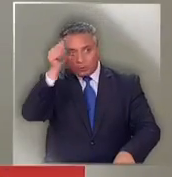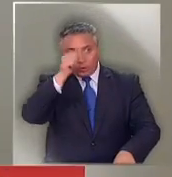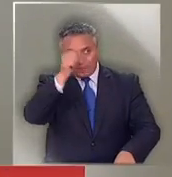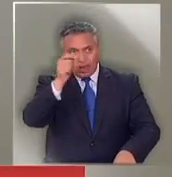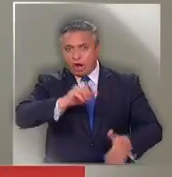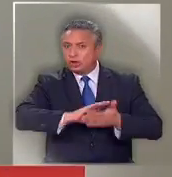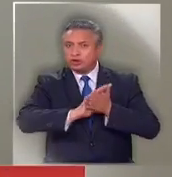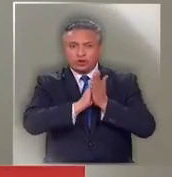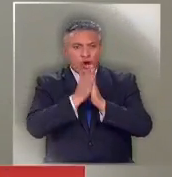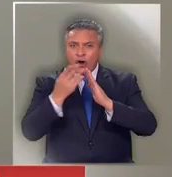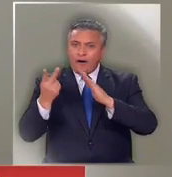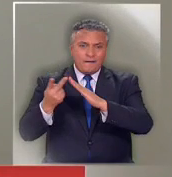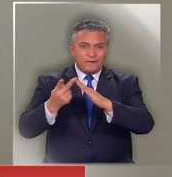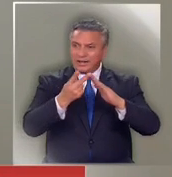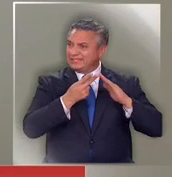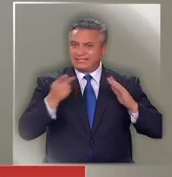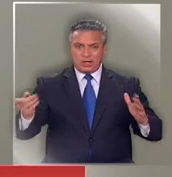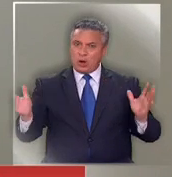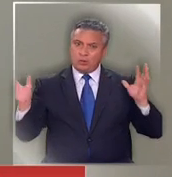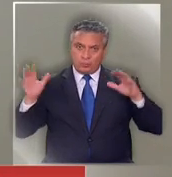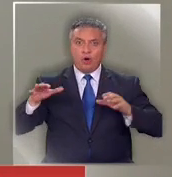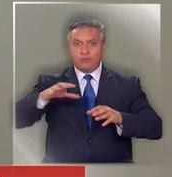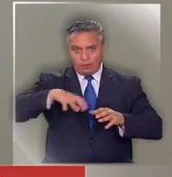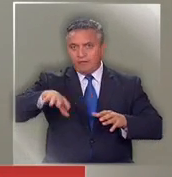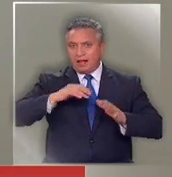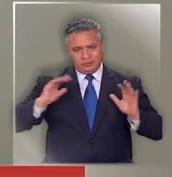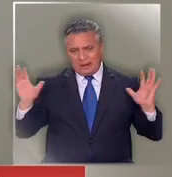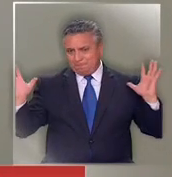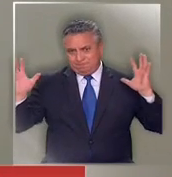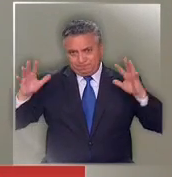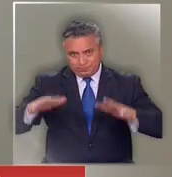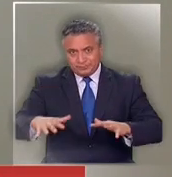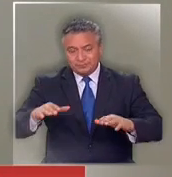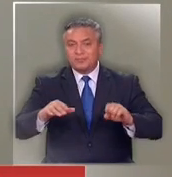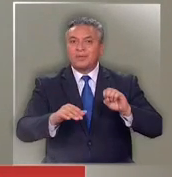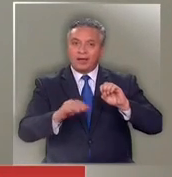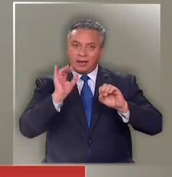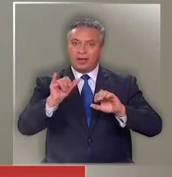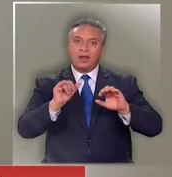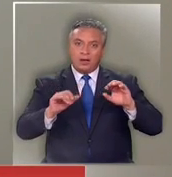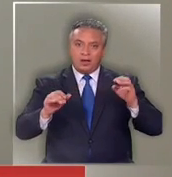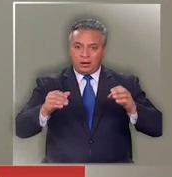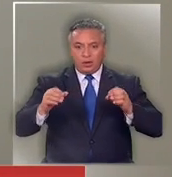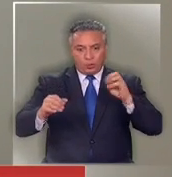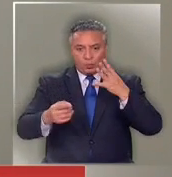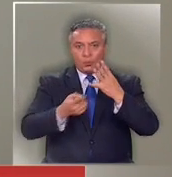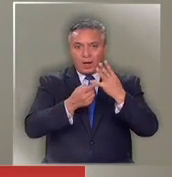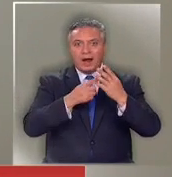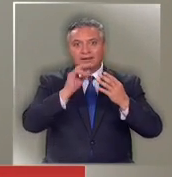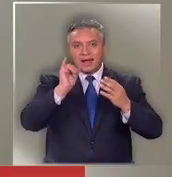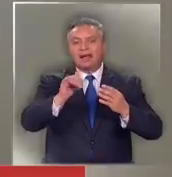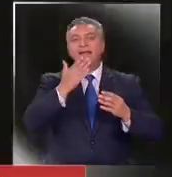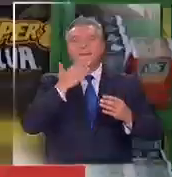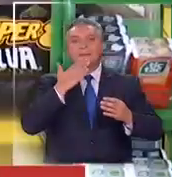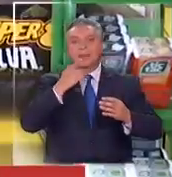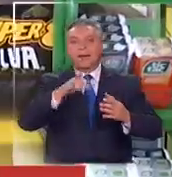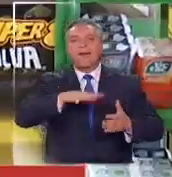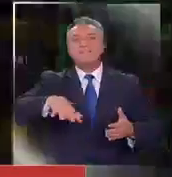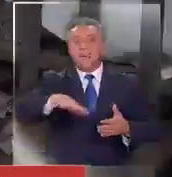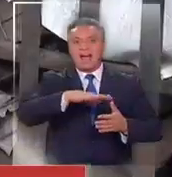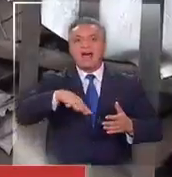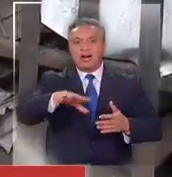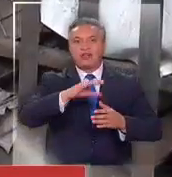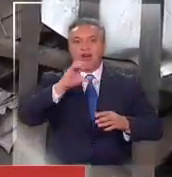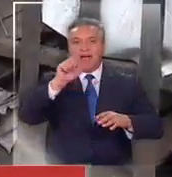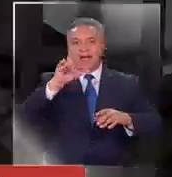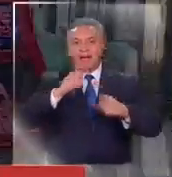juntar todos los vecinos de la población y de la cuarta y del barrio, que es del barrio Alexis Sainz. A la